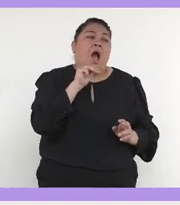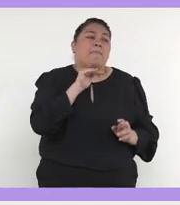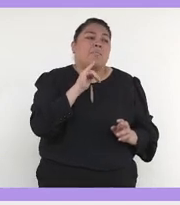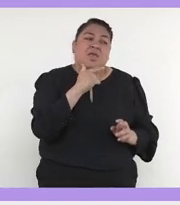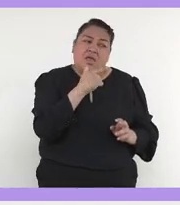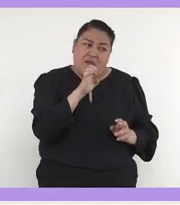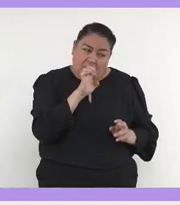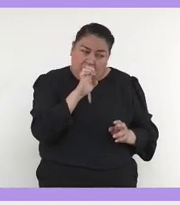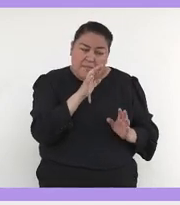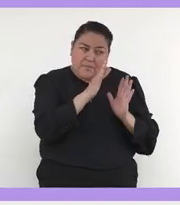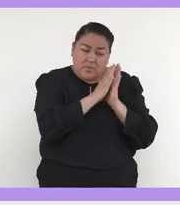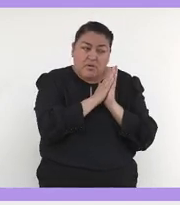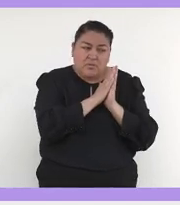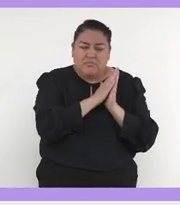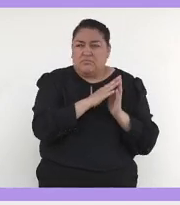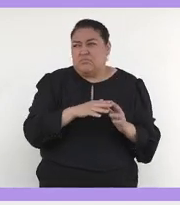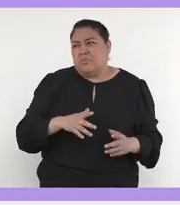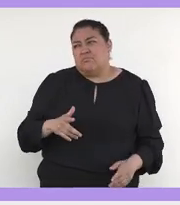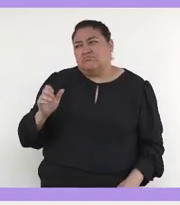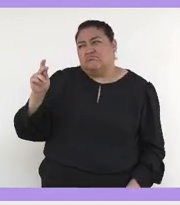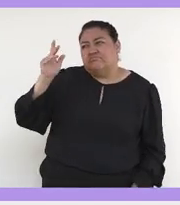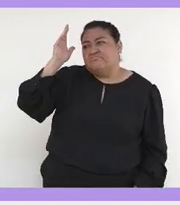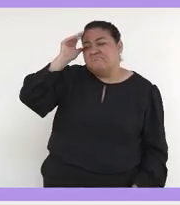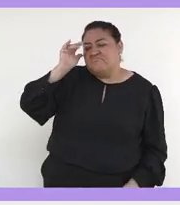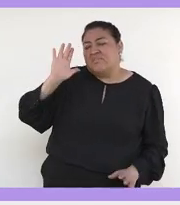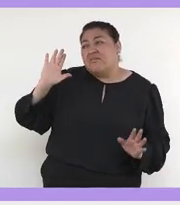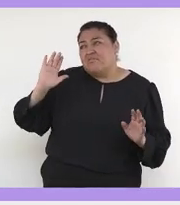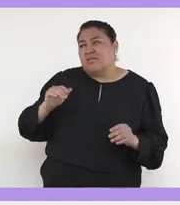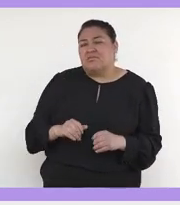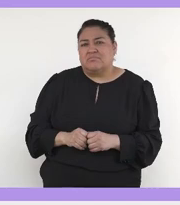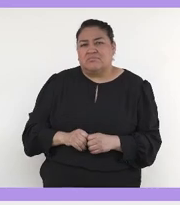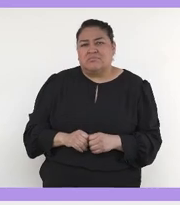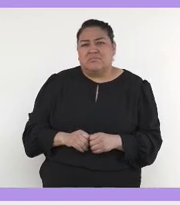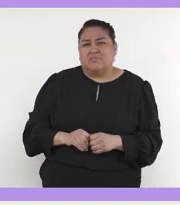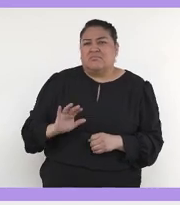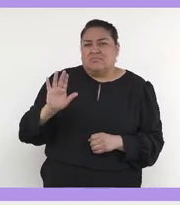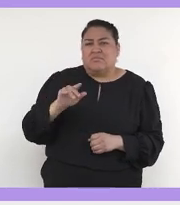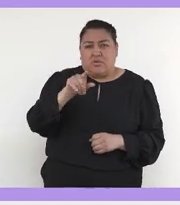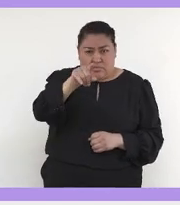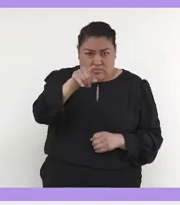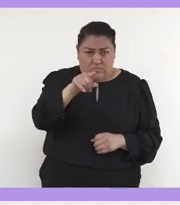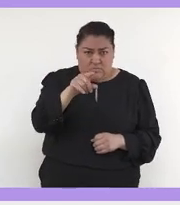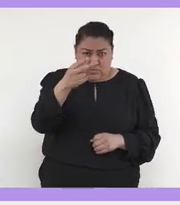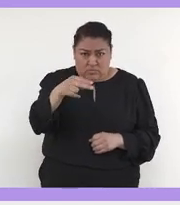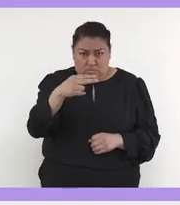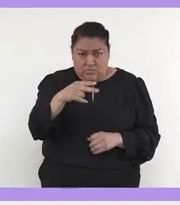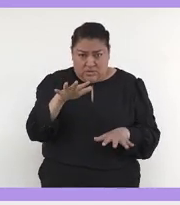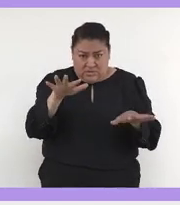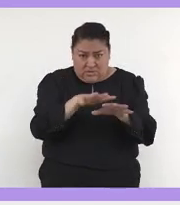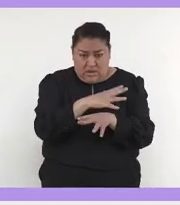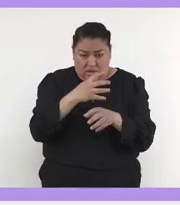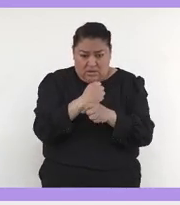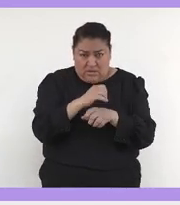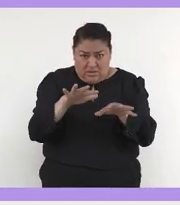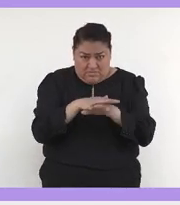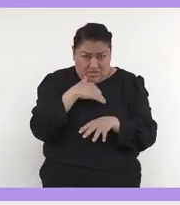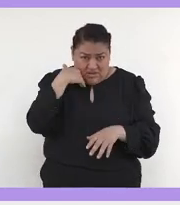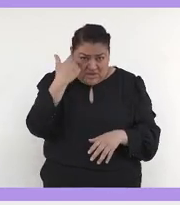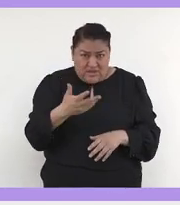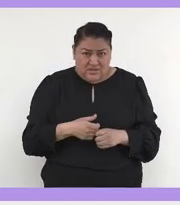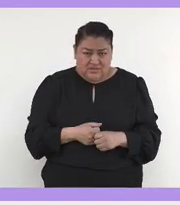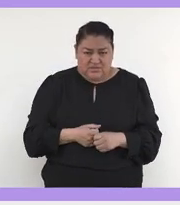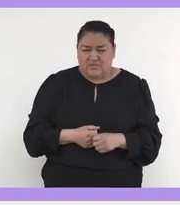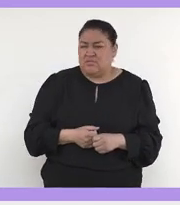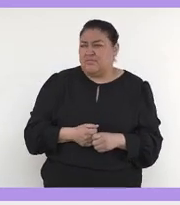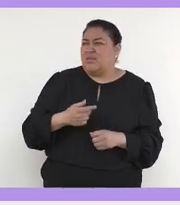me cuesta nada hacerlo o sea piénsenlo así tan sencillo como si yo les cambiara el nombre a nadie nos gusta que nos cambien el nombre a nadie y a lo mejor a la primera vamos a